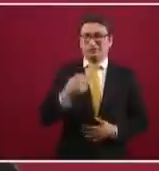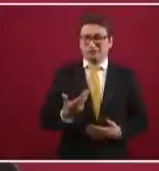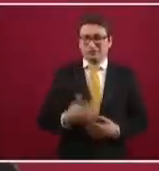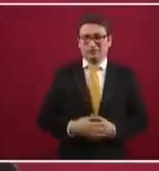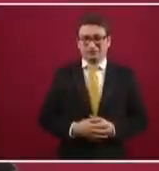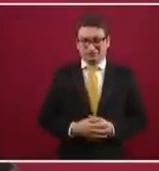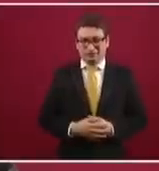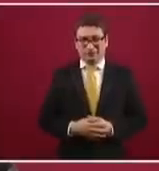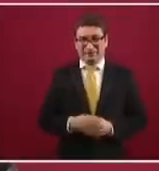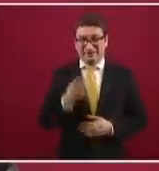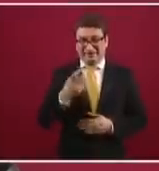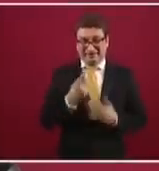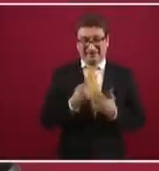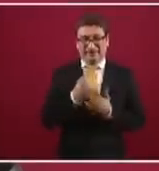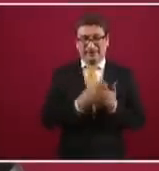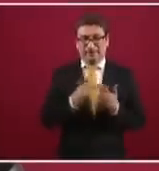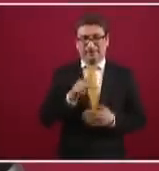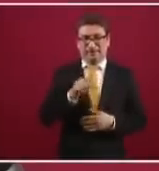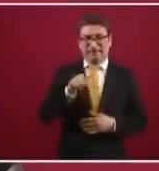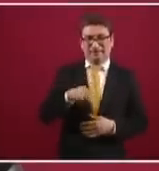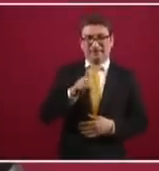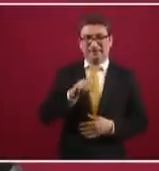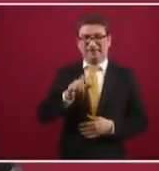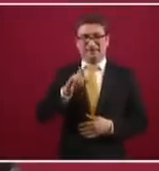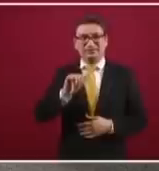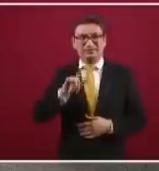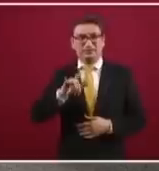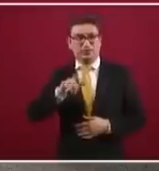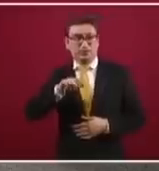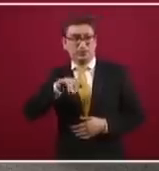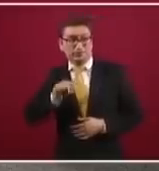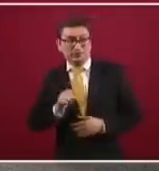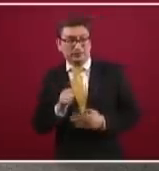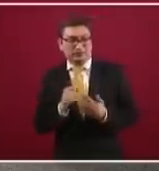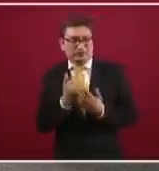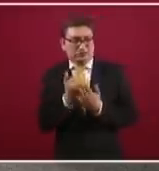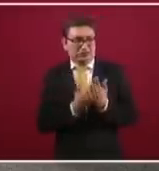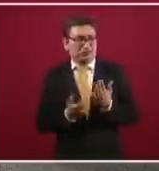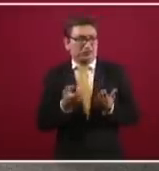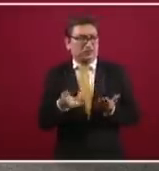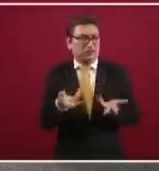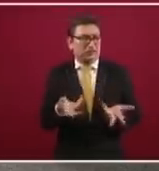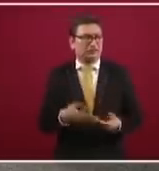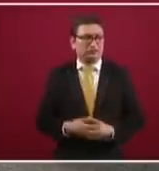El plan de San Luis se